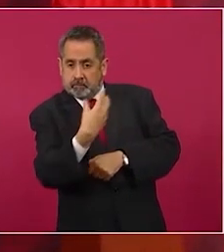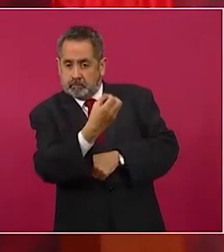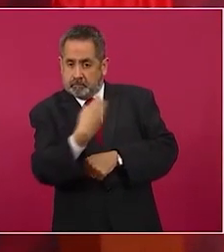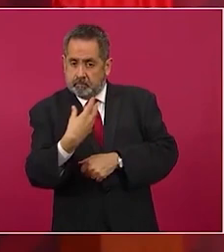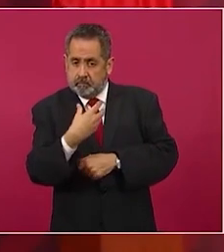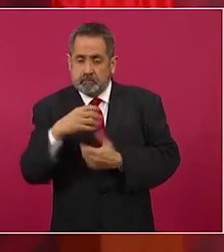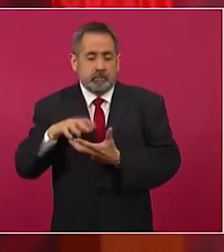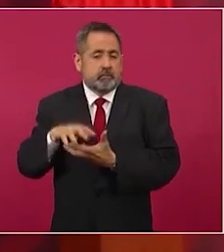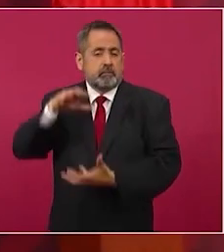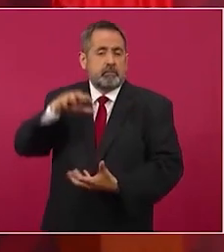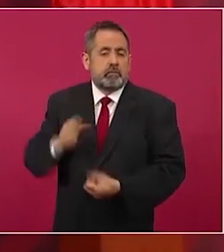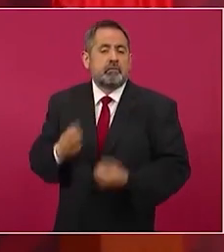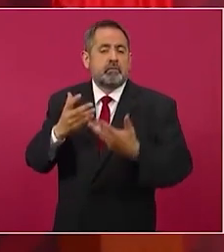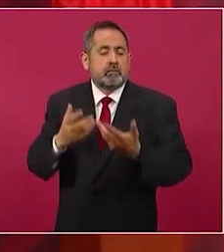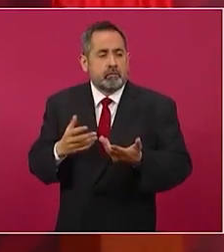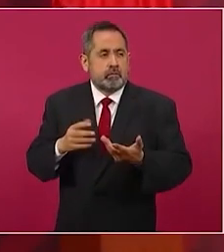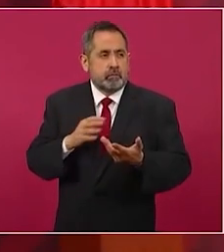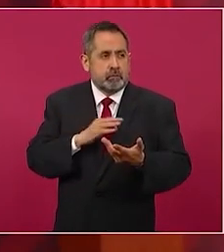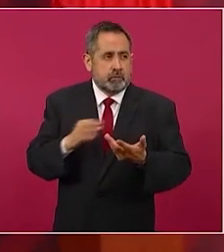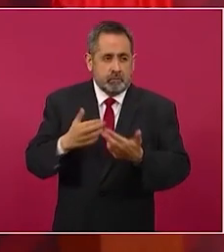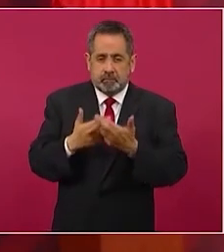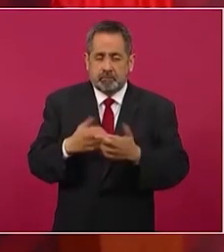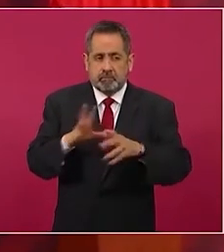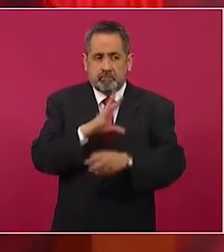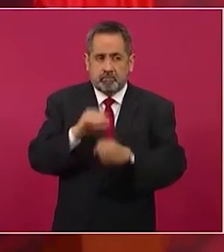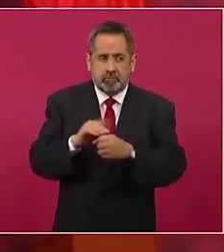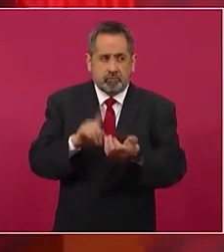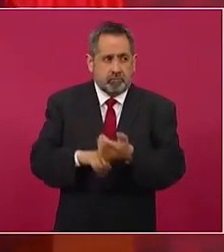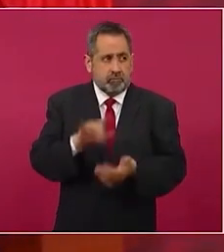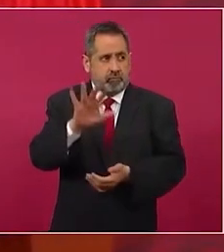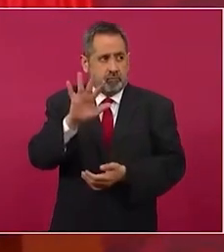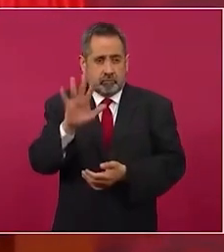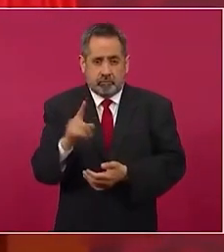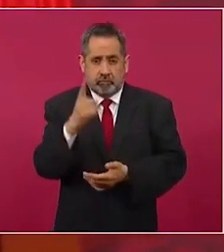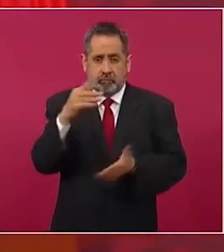con una suma en remesas de